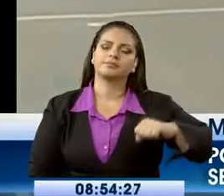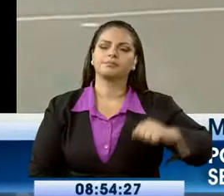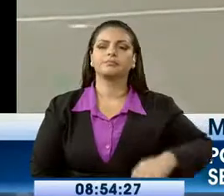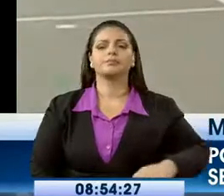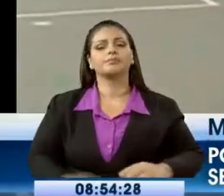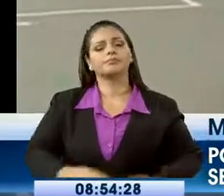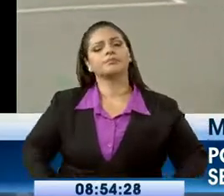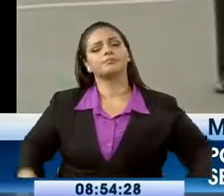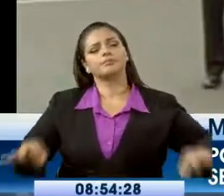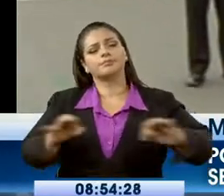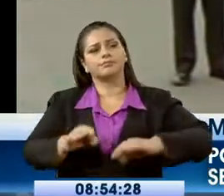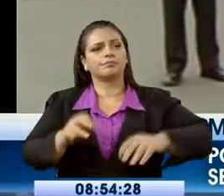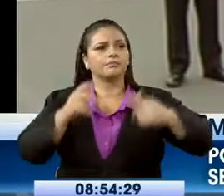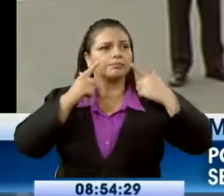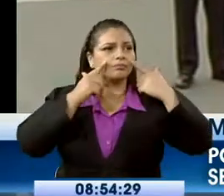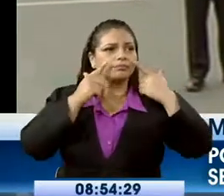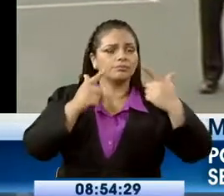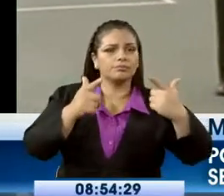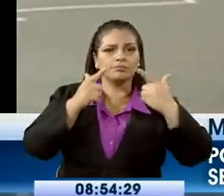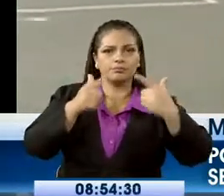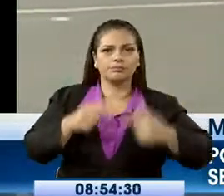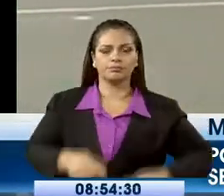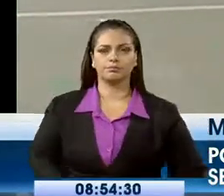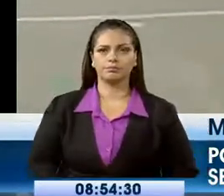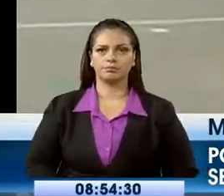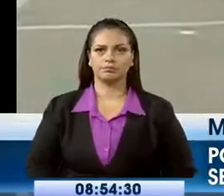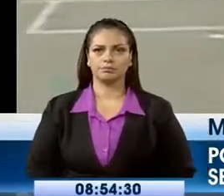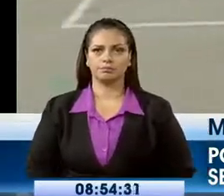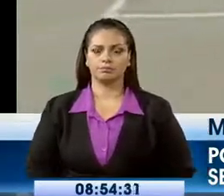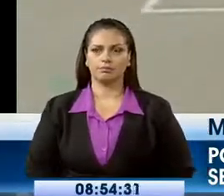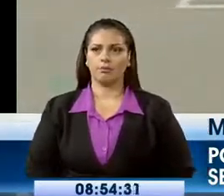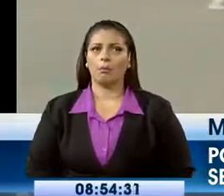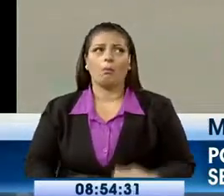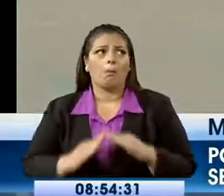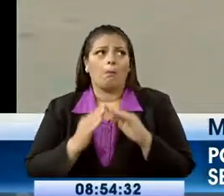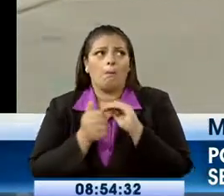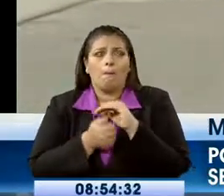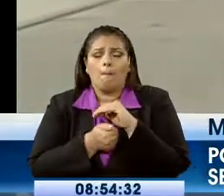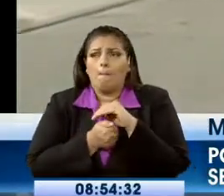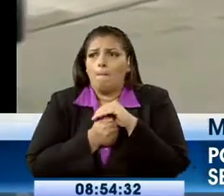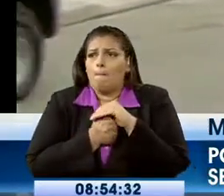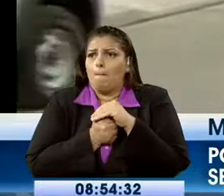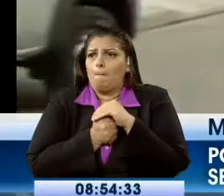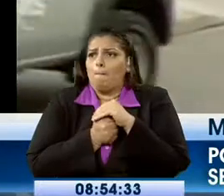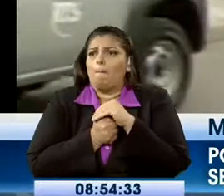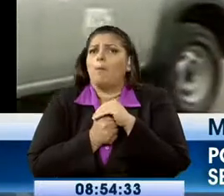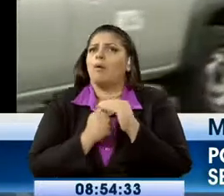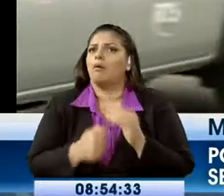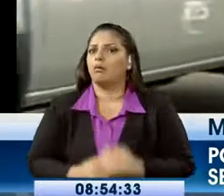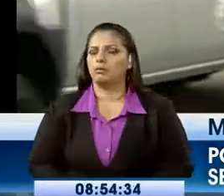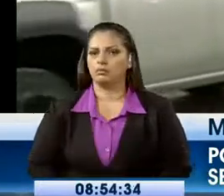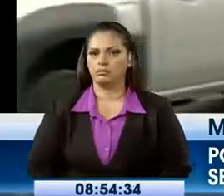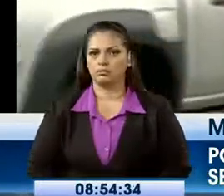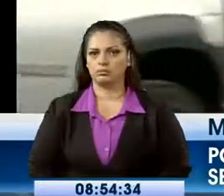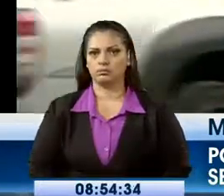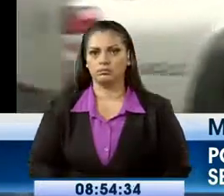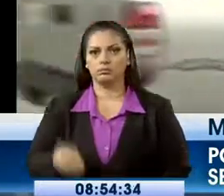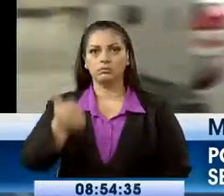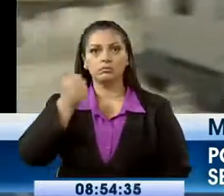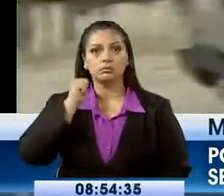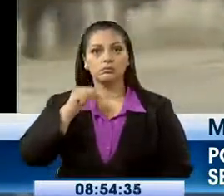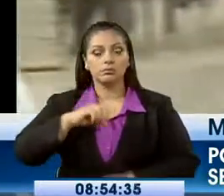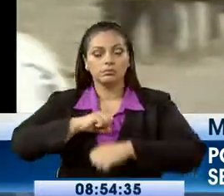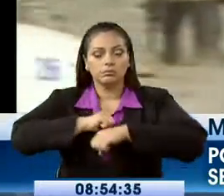más vigilancia, por lo que temprano tenemos que estarnos encerrados en la casa. Y temprano también me dijo que era la balacera que se dio, me parece, que en horas de la